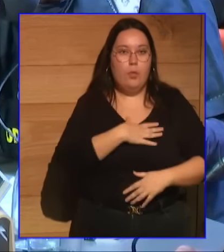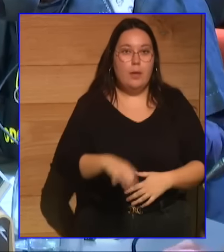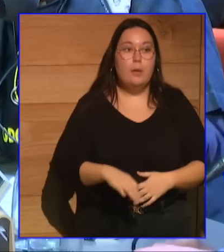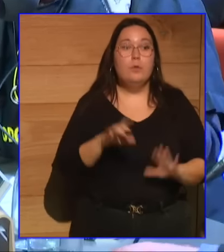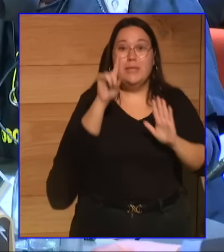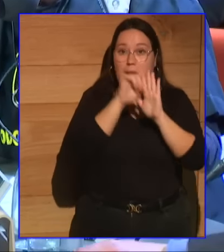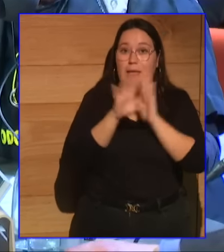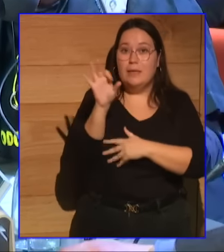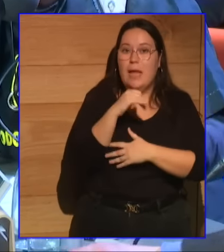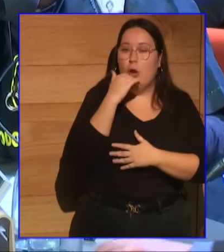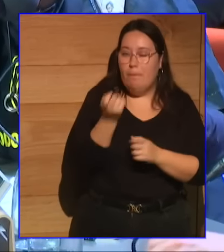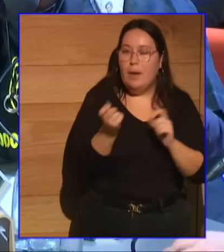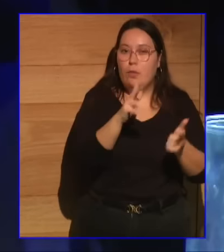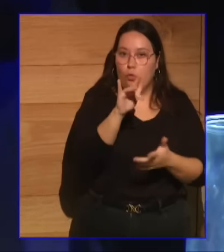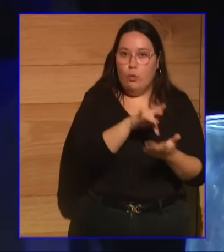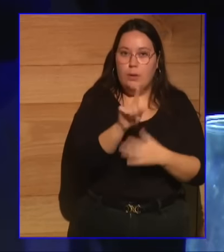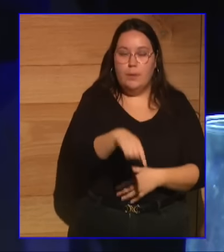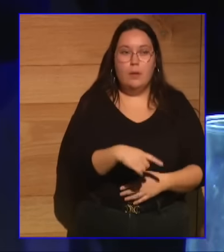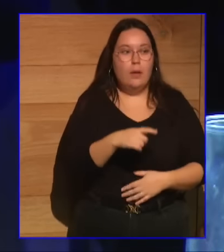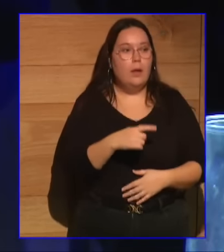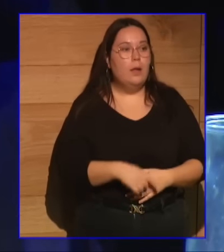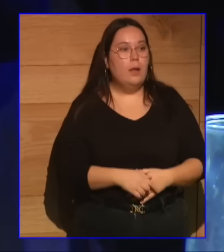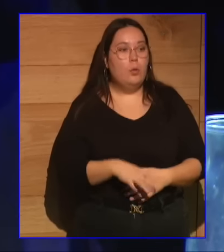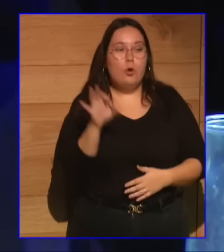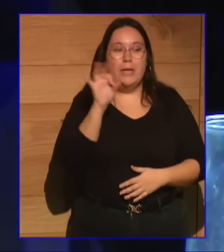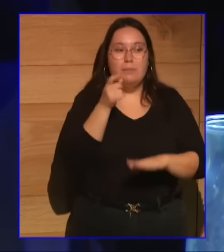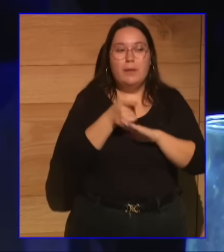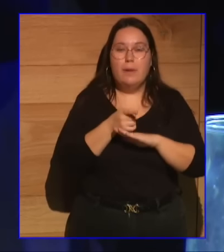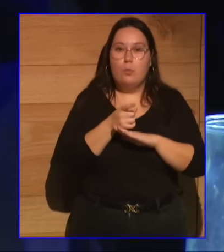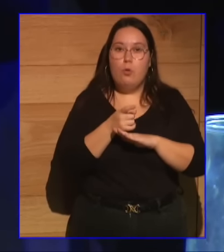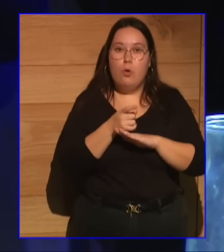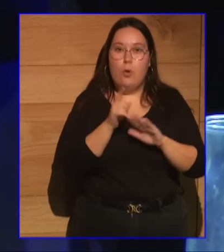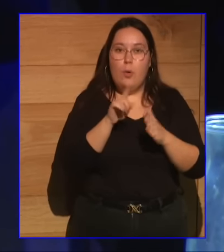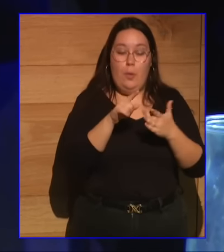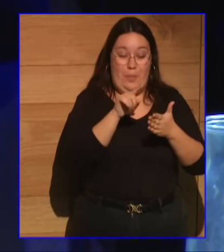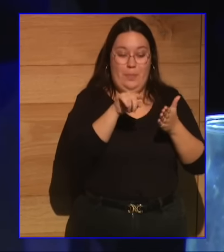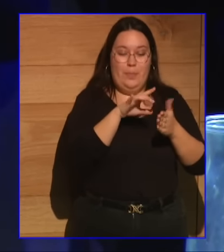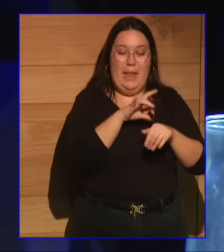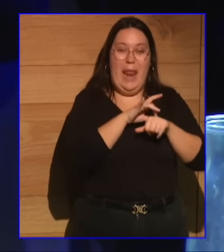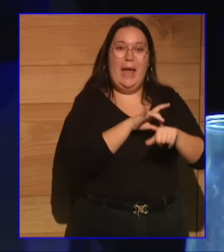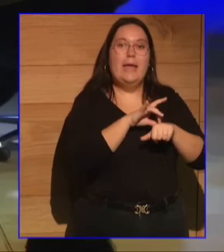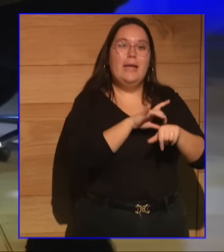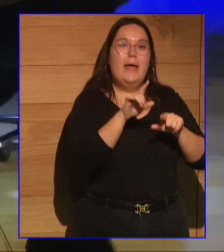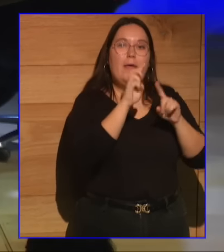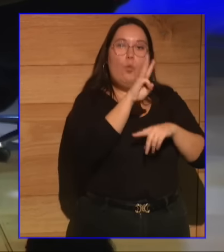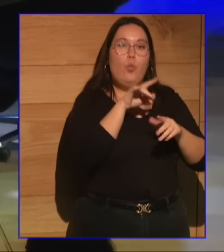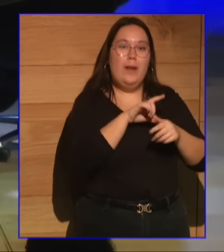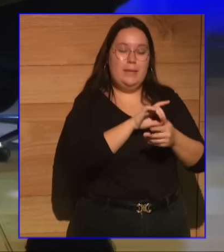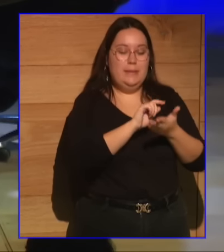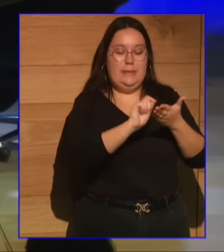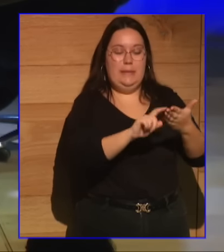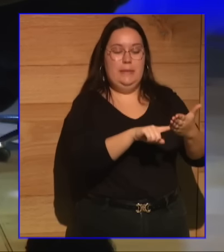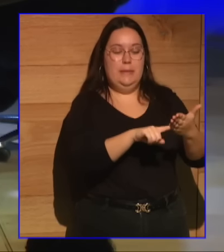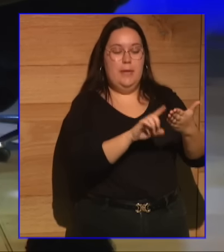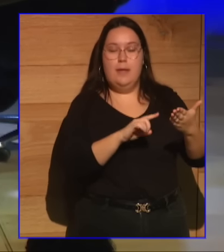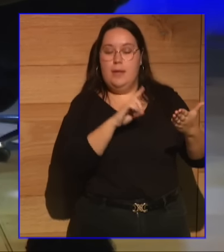en los que creo que pasa algo parecido. O sea, a ver. Como que Spielberg tiene la partitura de Williams y va adaptando